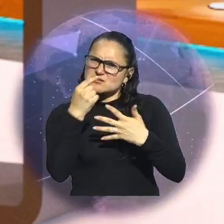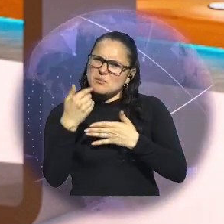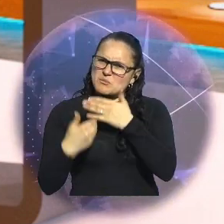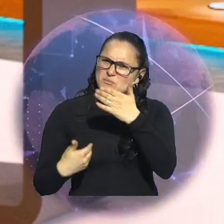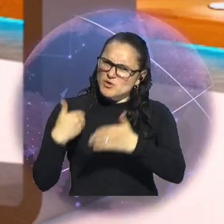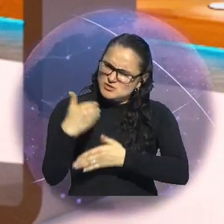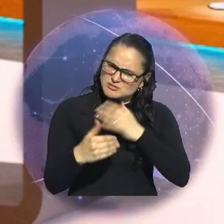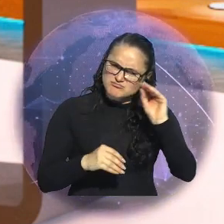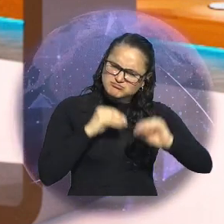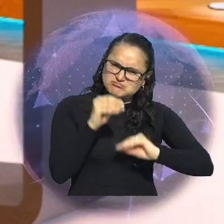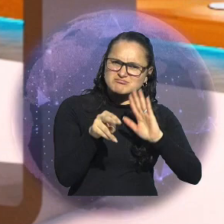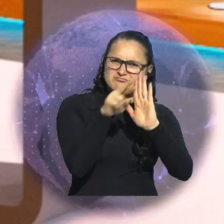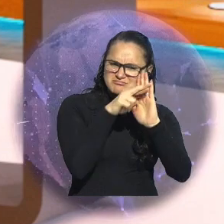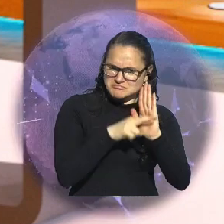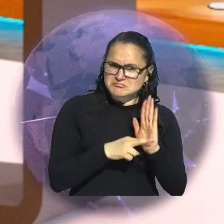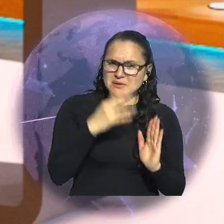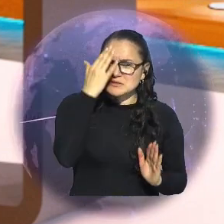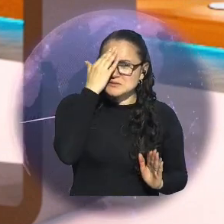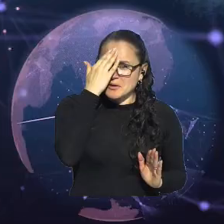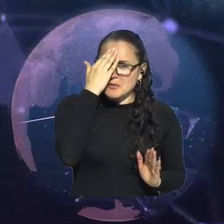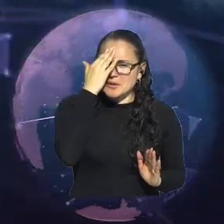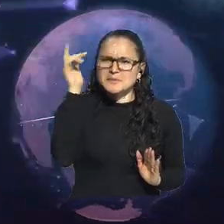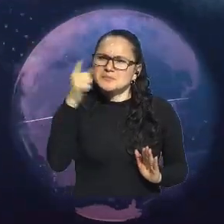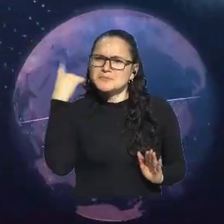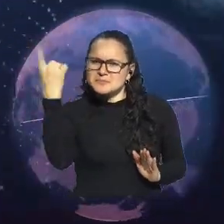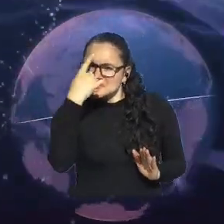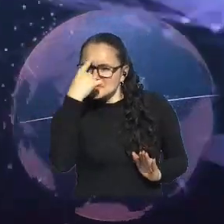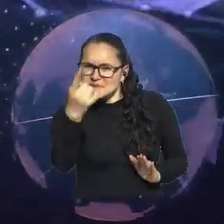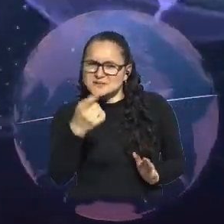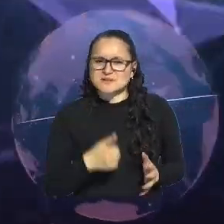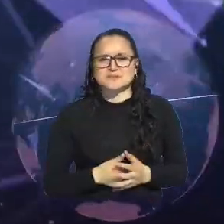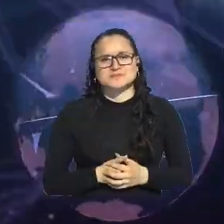regulatorio escuchemos qué dicen los ciudadanos